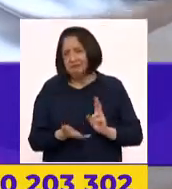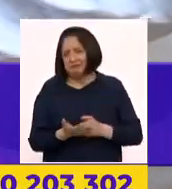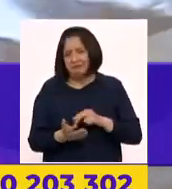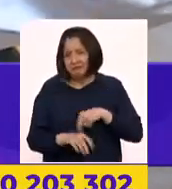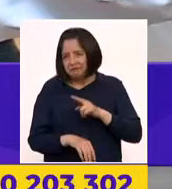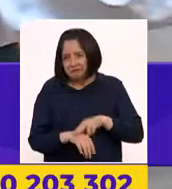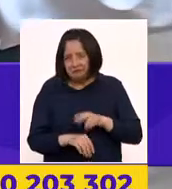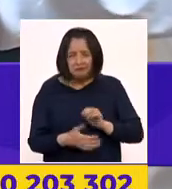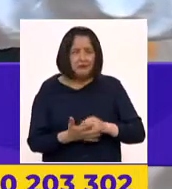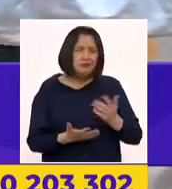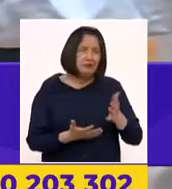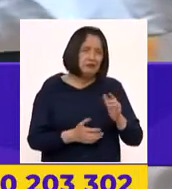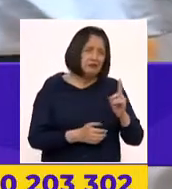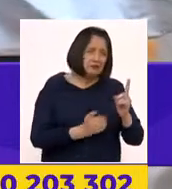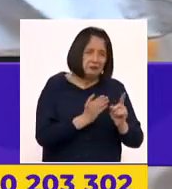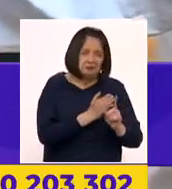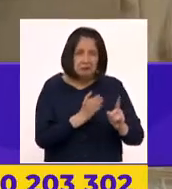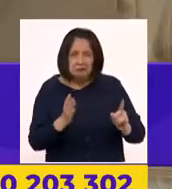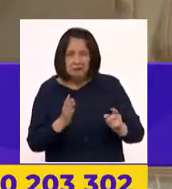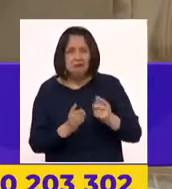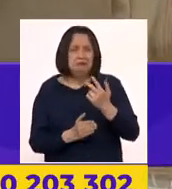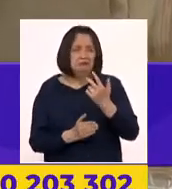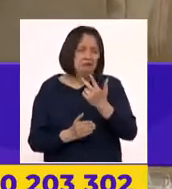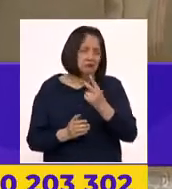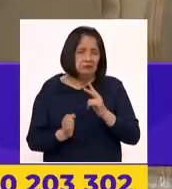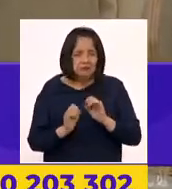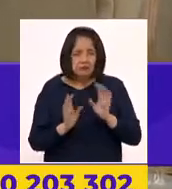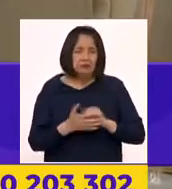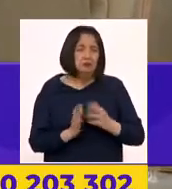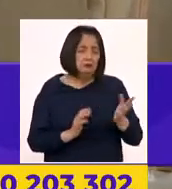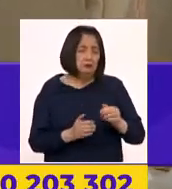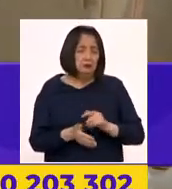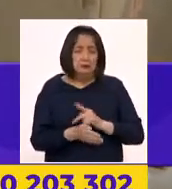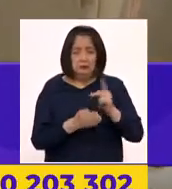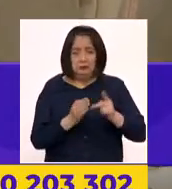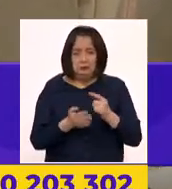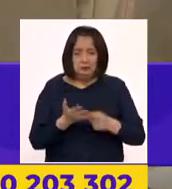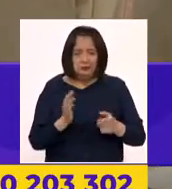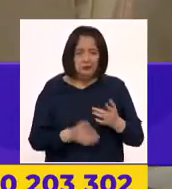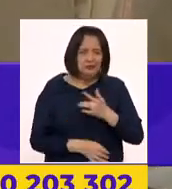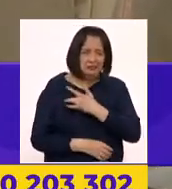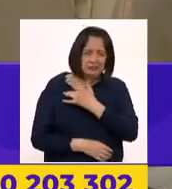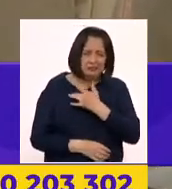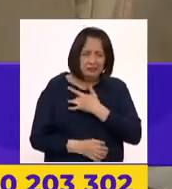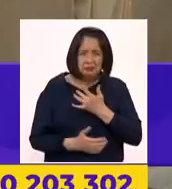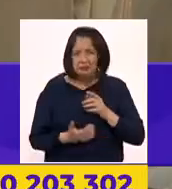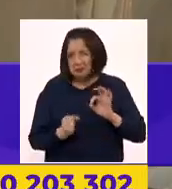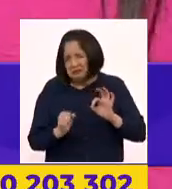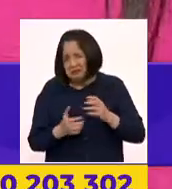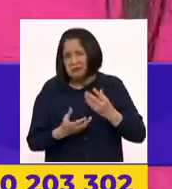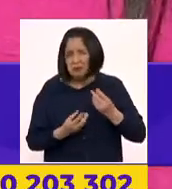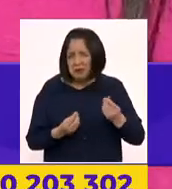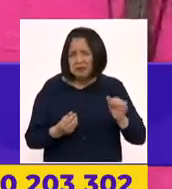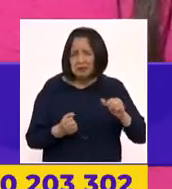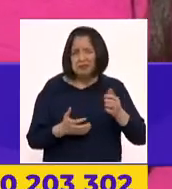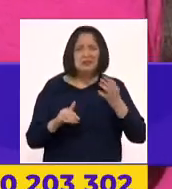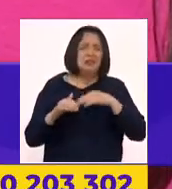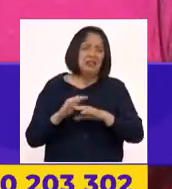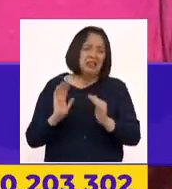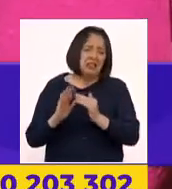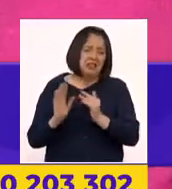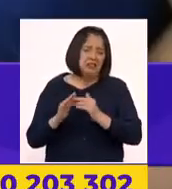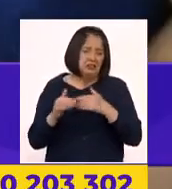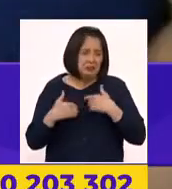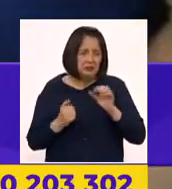y pueden durar entre 1 o 2 días. Para los especialistas se tratan de síntomas suaves que pueden ser tratados en casa